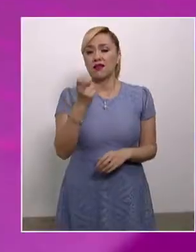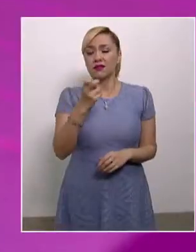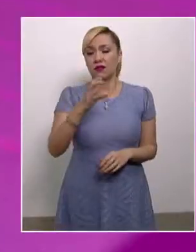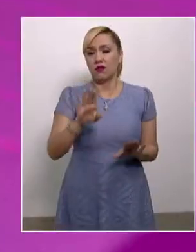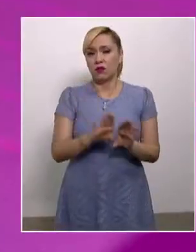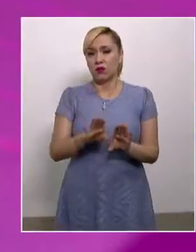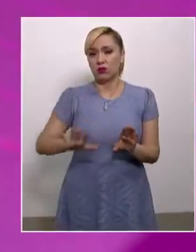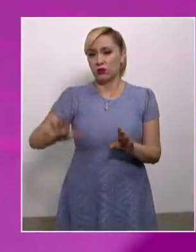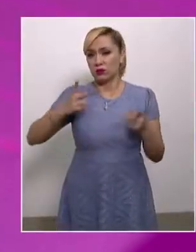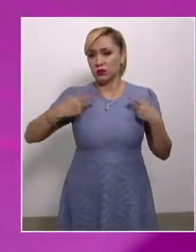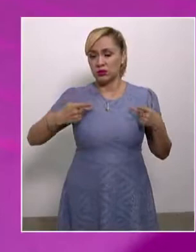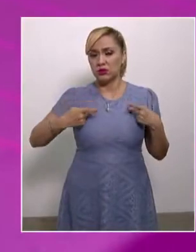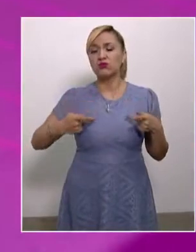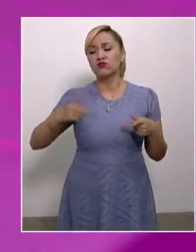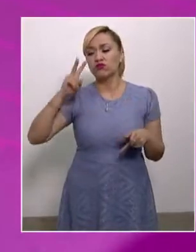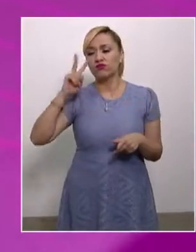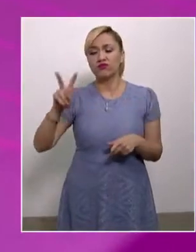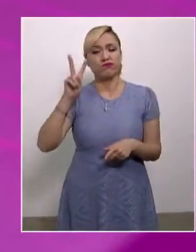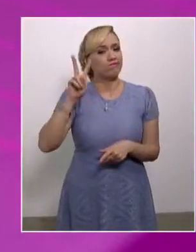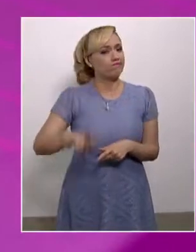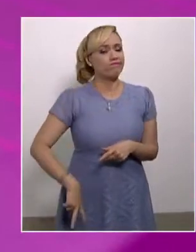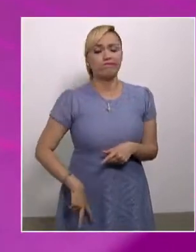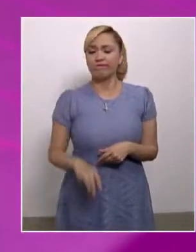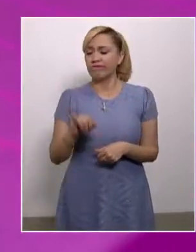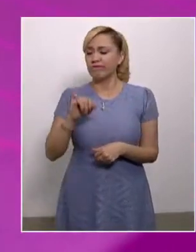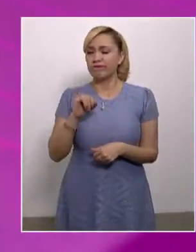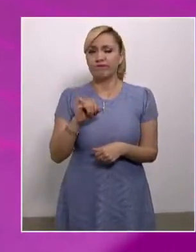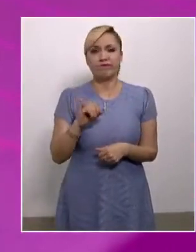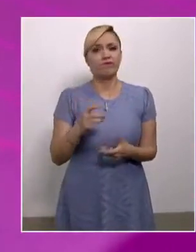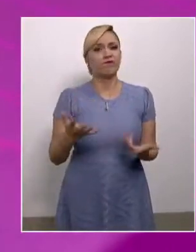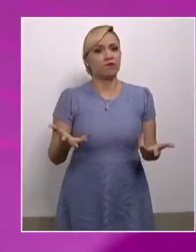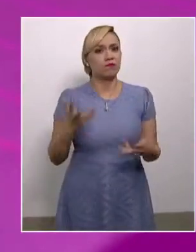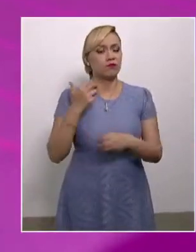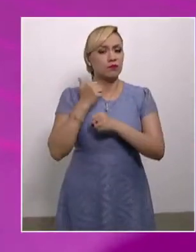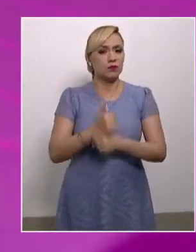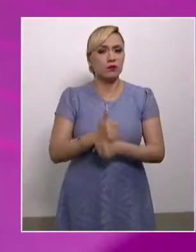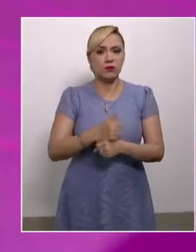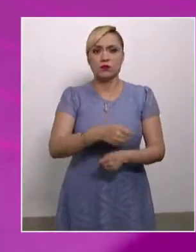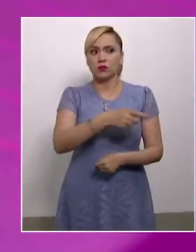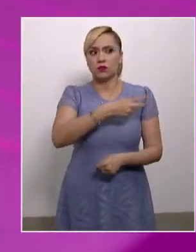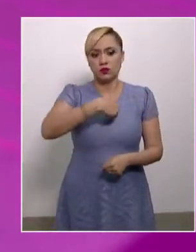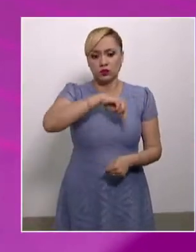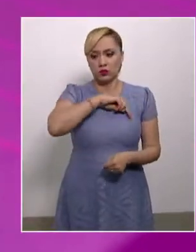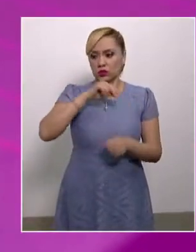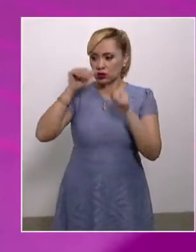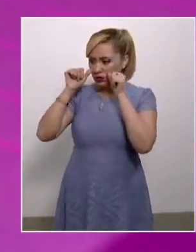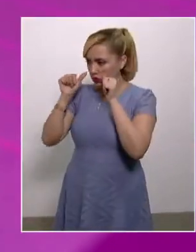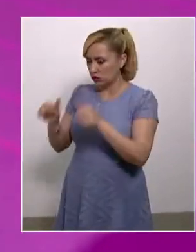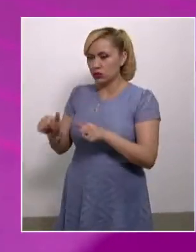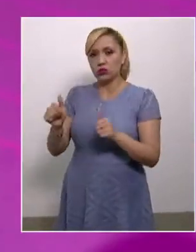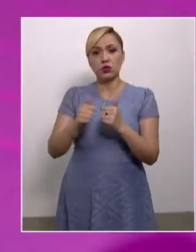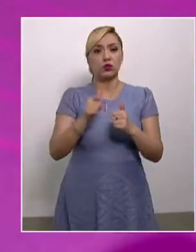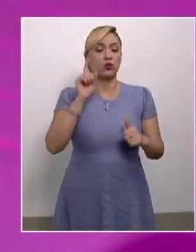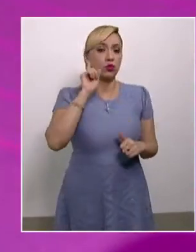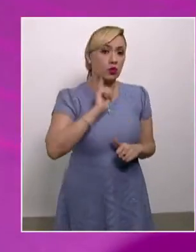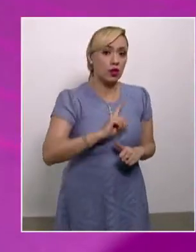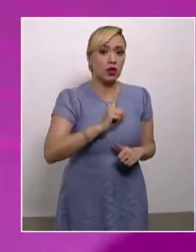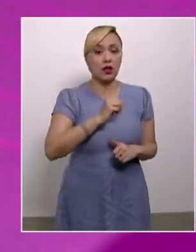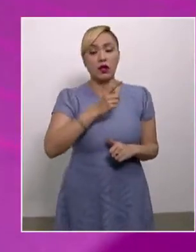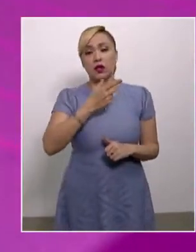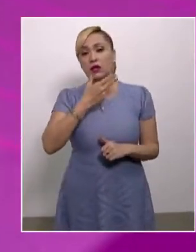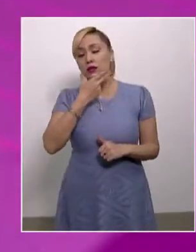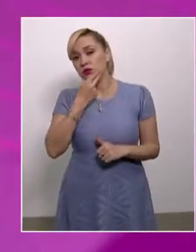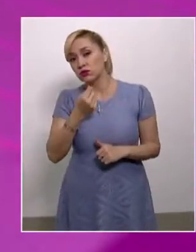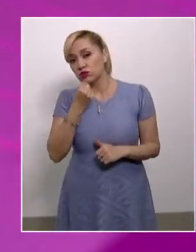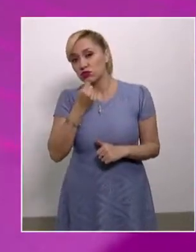con la población migrante nos lleva definitivamente a tener un trabajo directo, no solo con mujeres y con menores, también con hombres, obviamente, porque